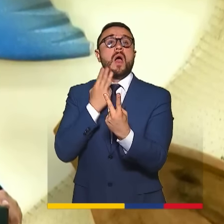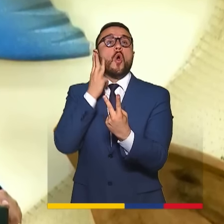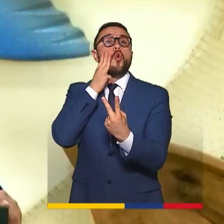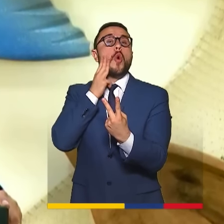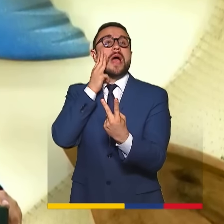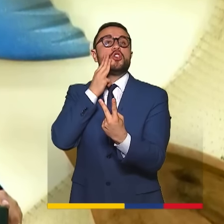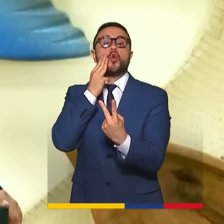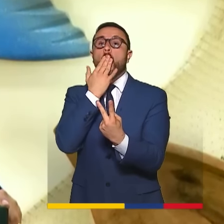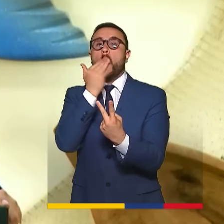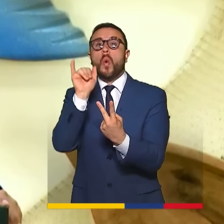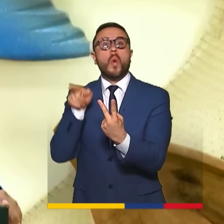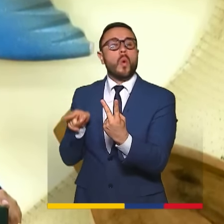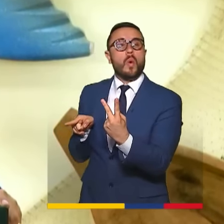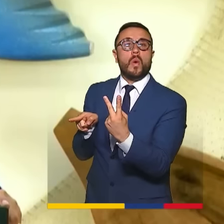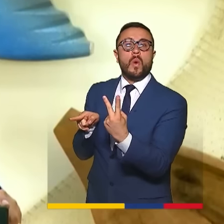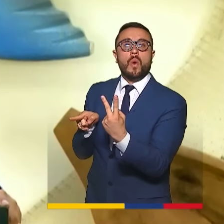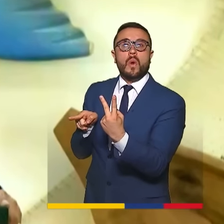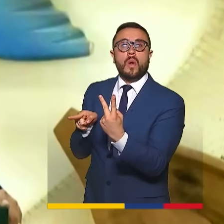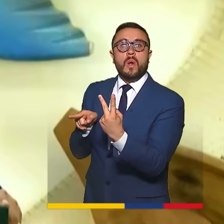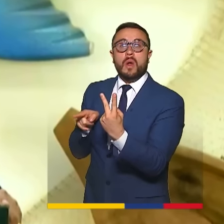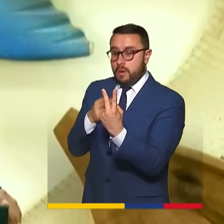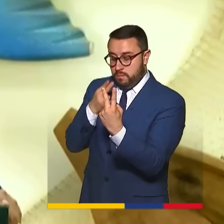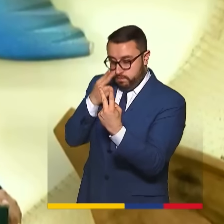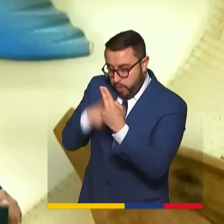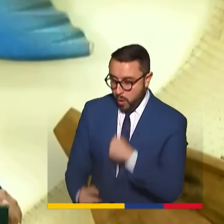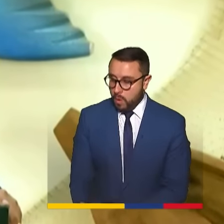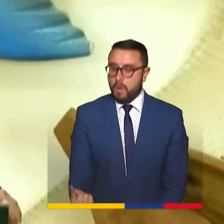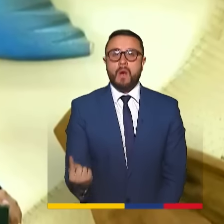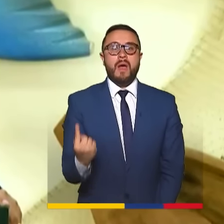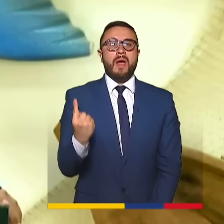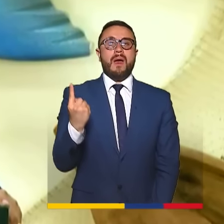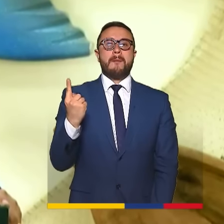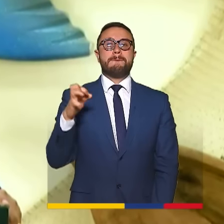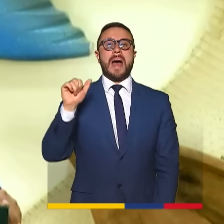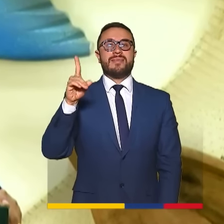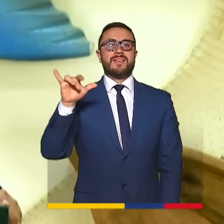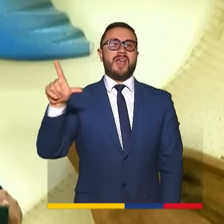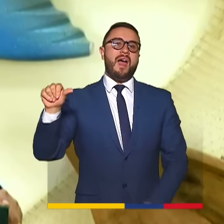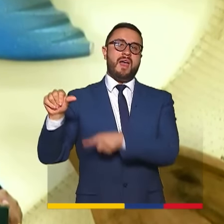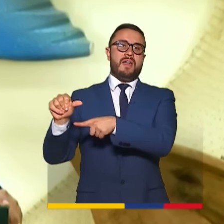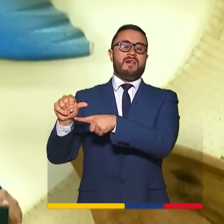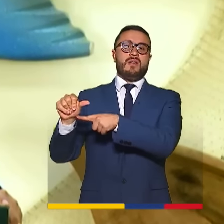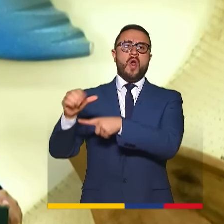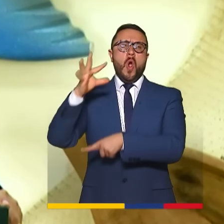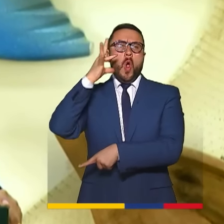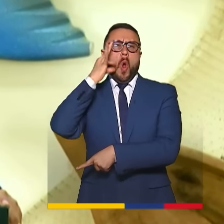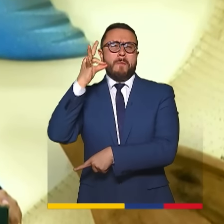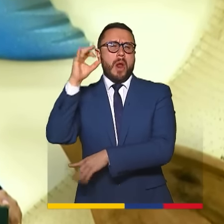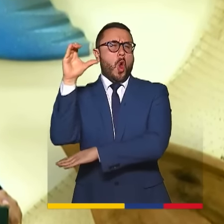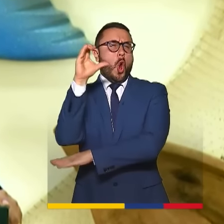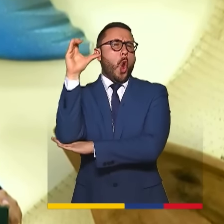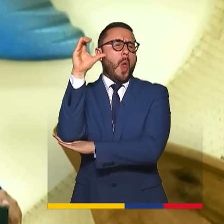propiamente un colombiano de la Colombia profunda, hombre de mar,